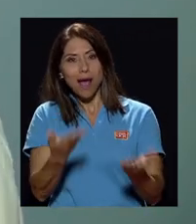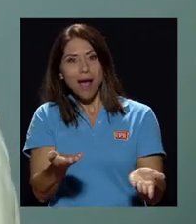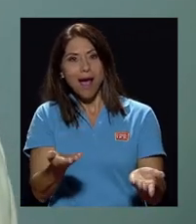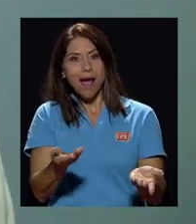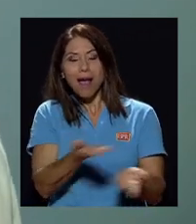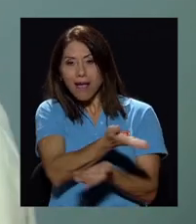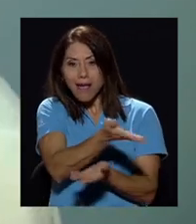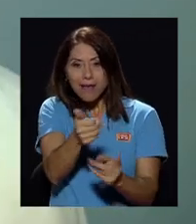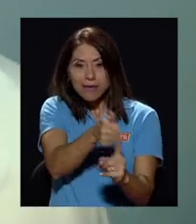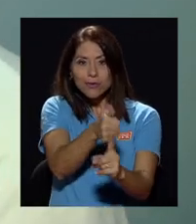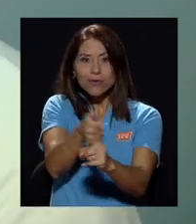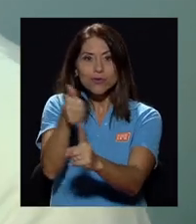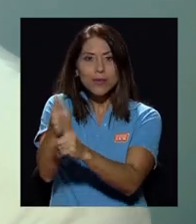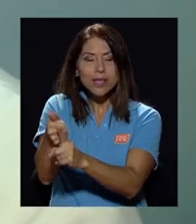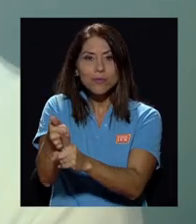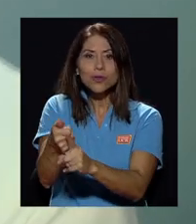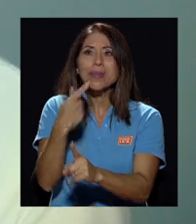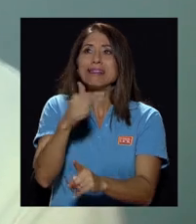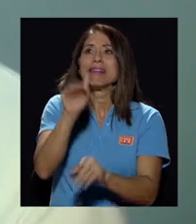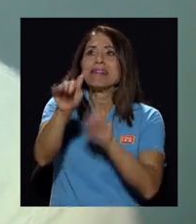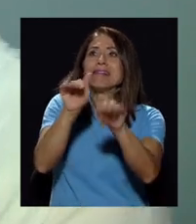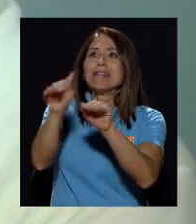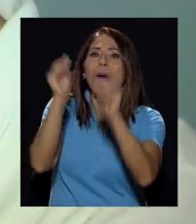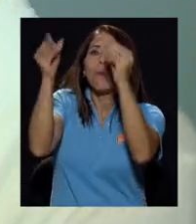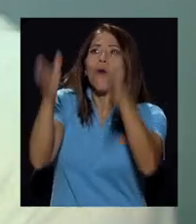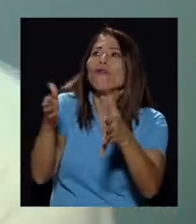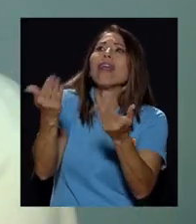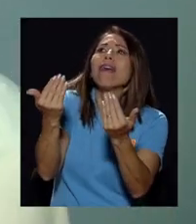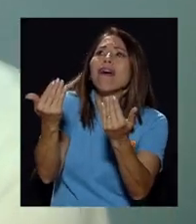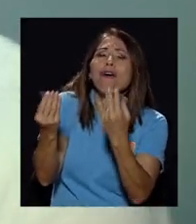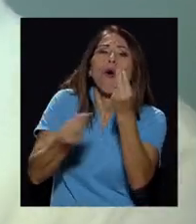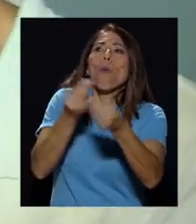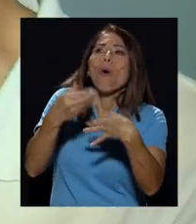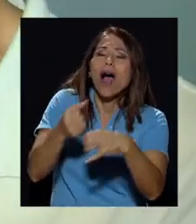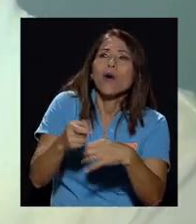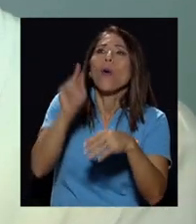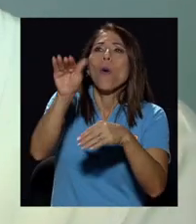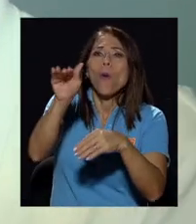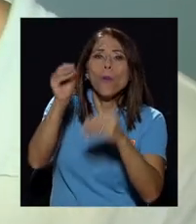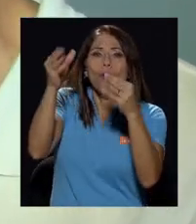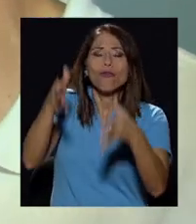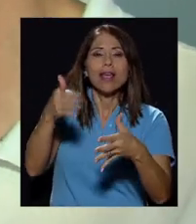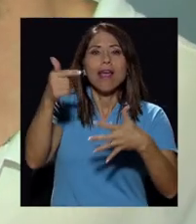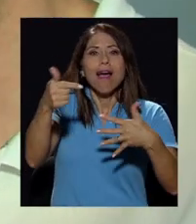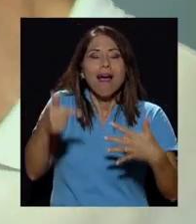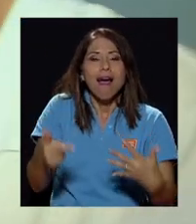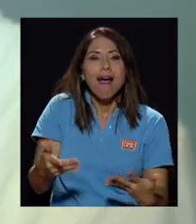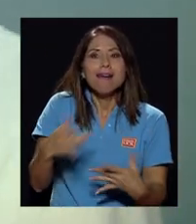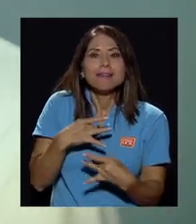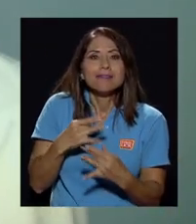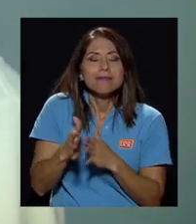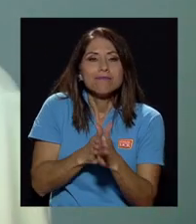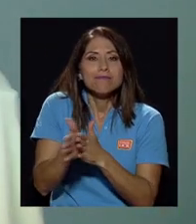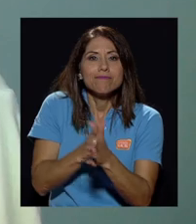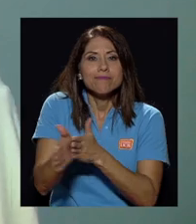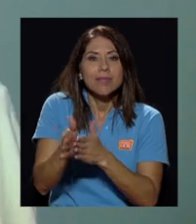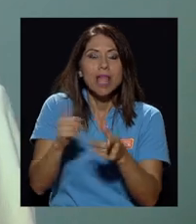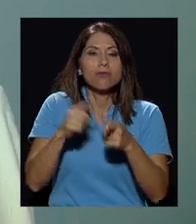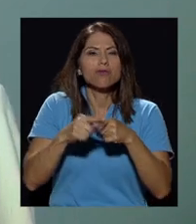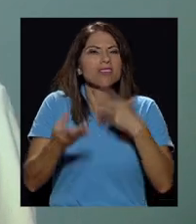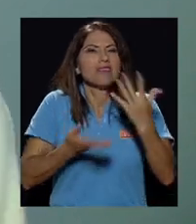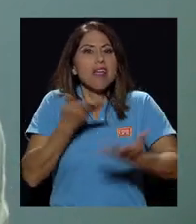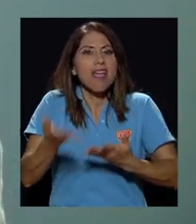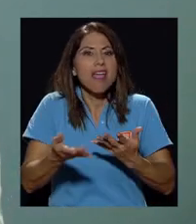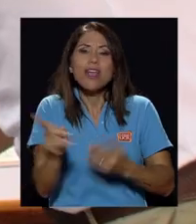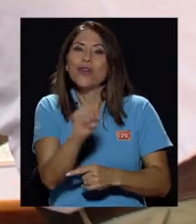ellos mismos van a estar citando procede profe cómo hago para no sé qué o profe profe entonces la clave está no tanto en